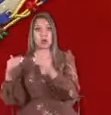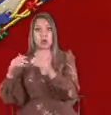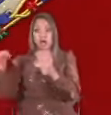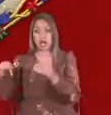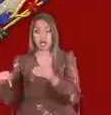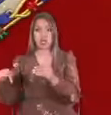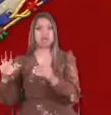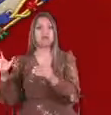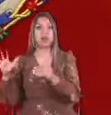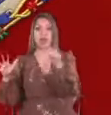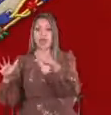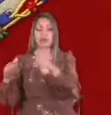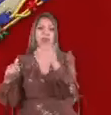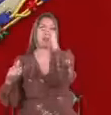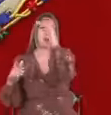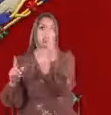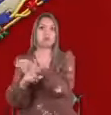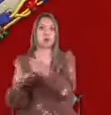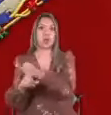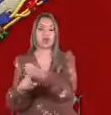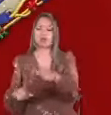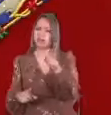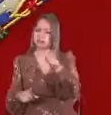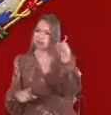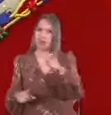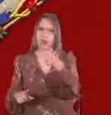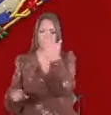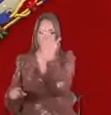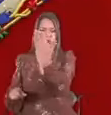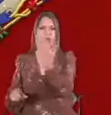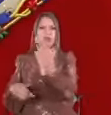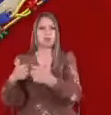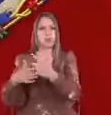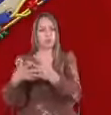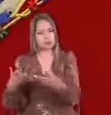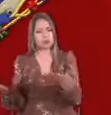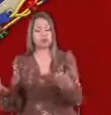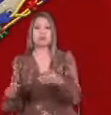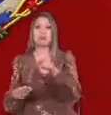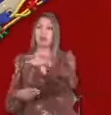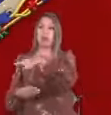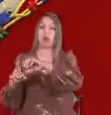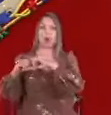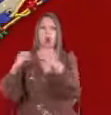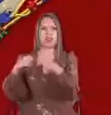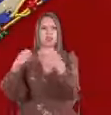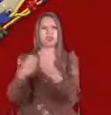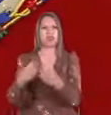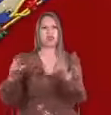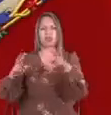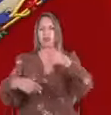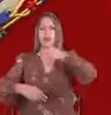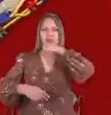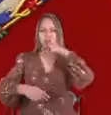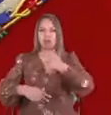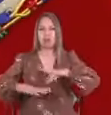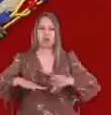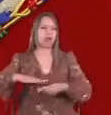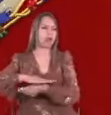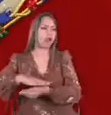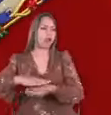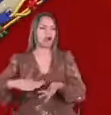e inseguridad debe ser enfrentada. Pues si bien el crimen organizado y el narcotráfico son una de las principales amenazas a